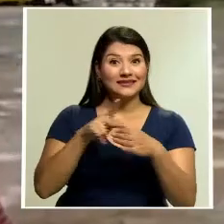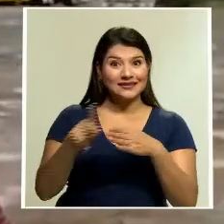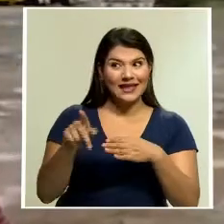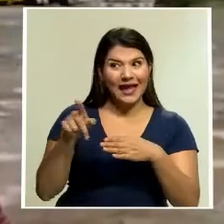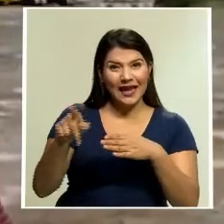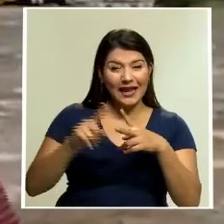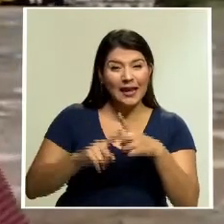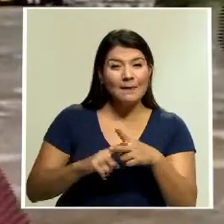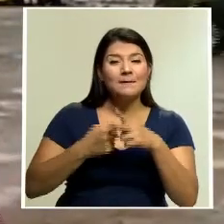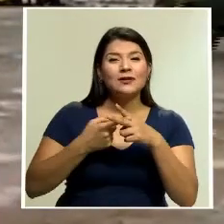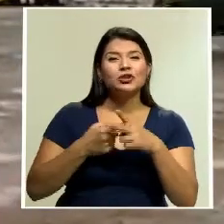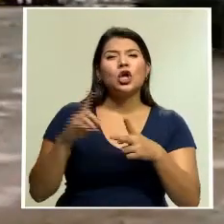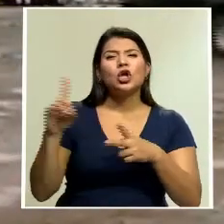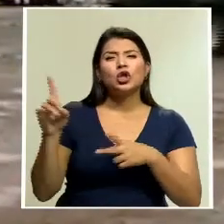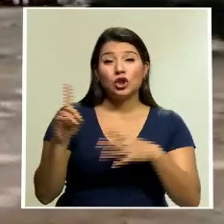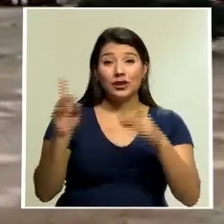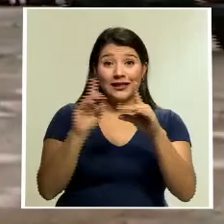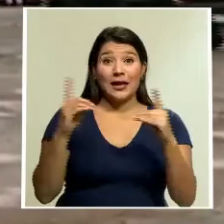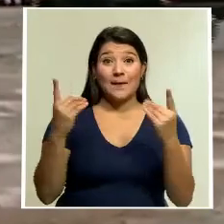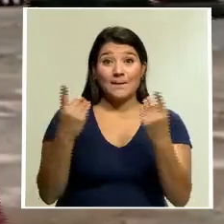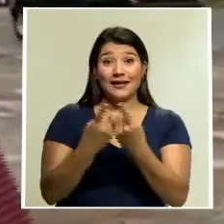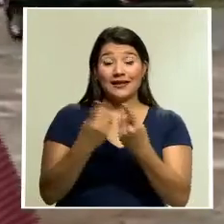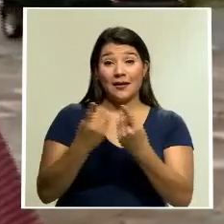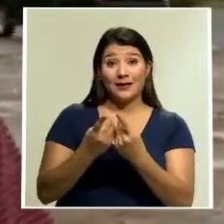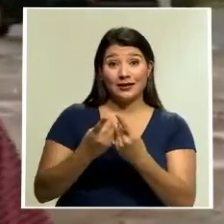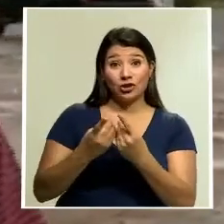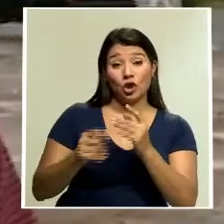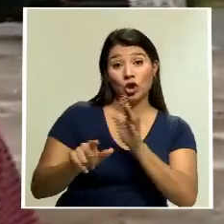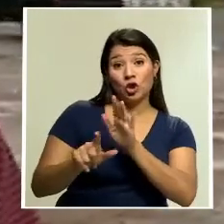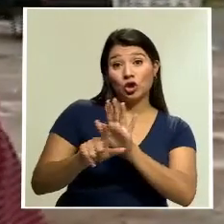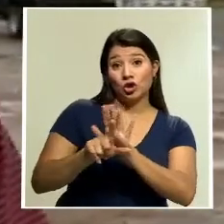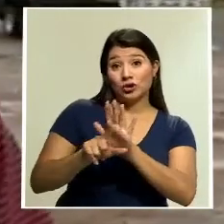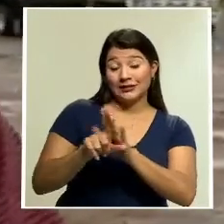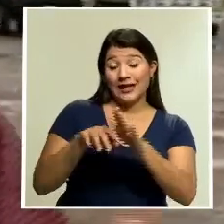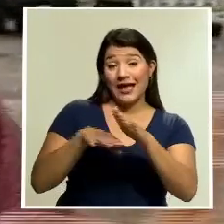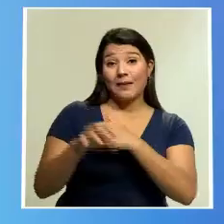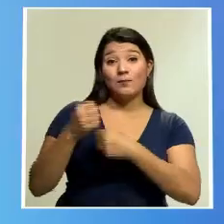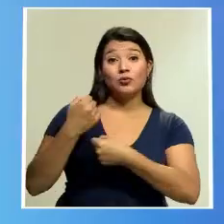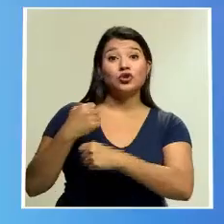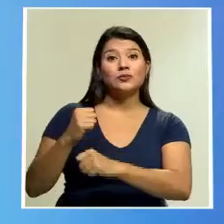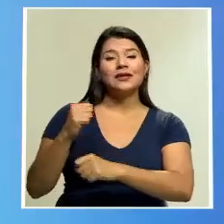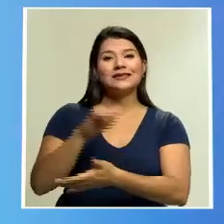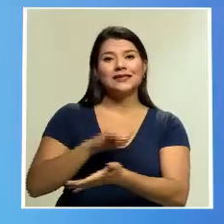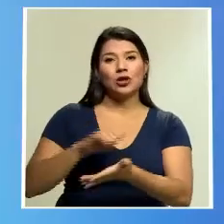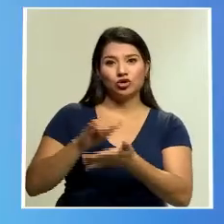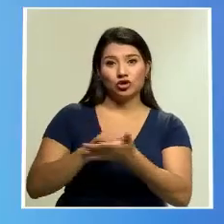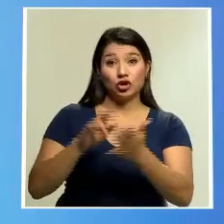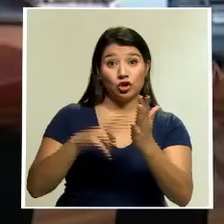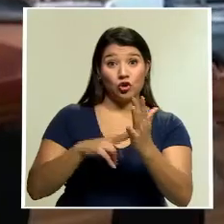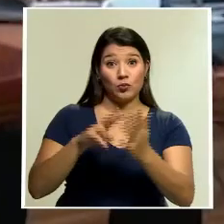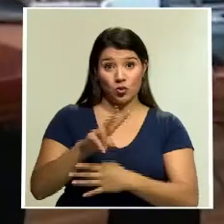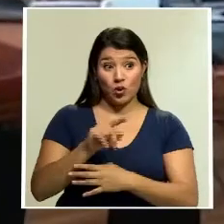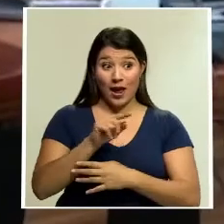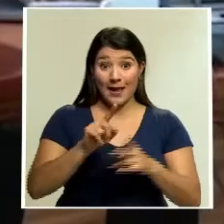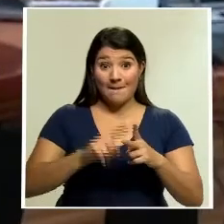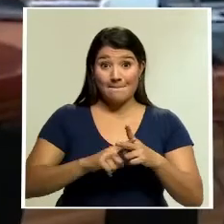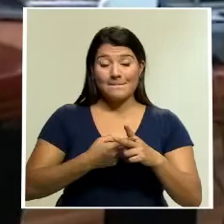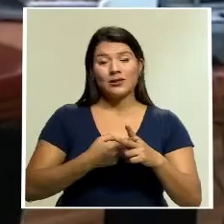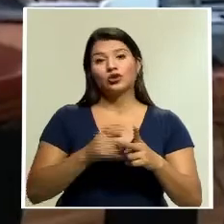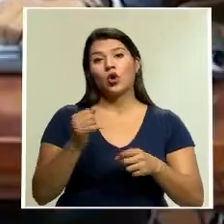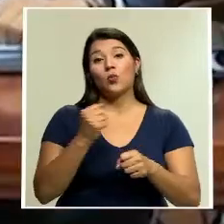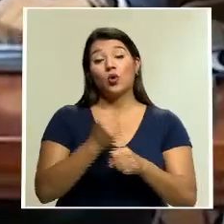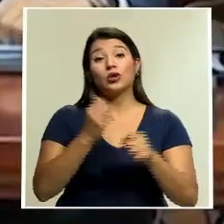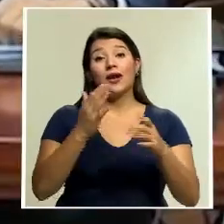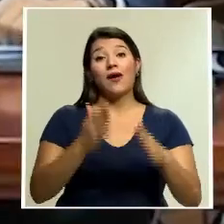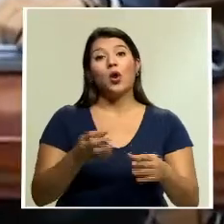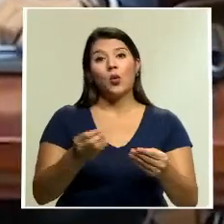sus primeros pasos en el Departamento Legal de la Municipalidad de San José en 2001. Como servidor público, Erwin Macís tiene como uno de